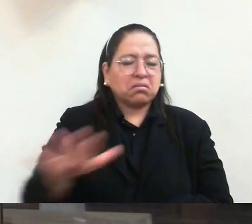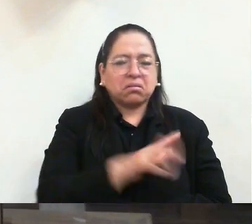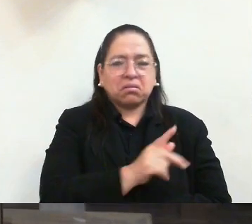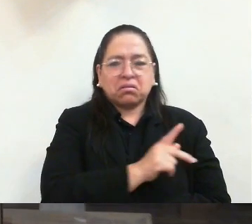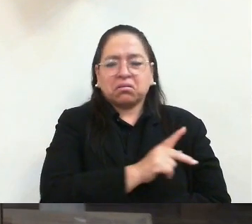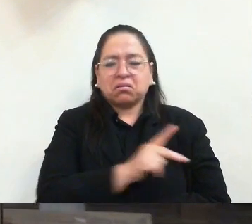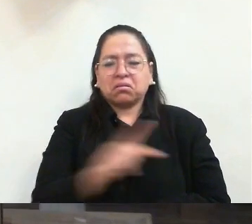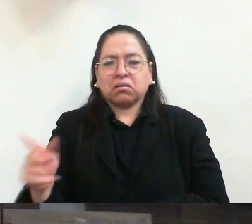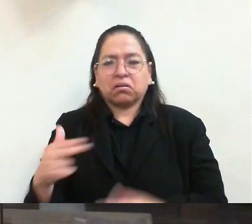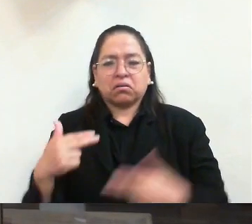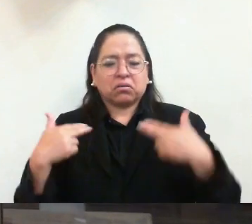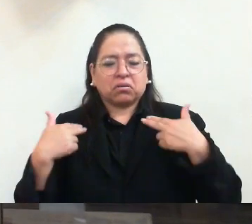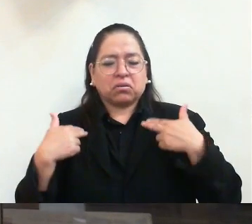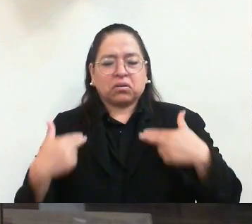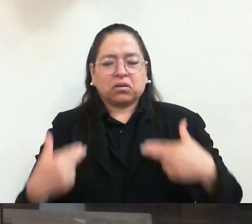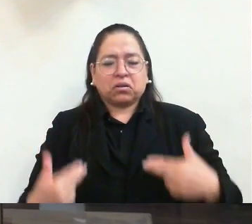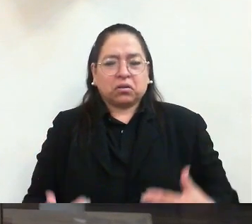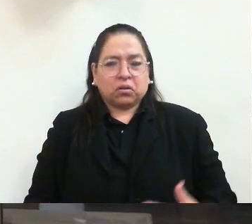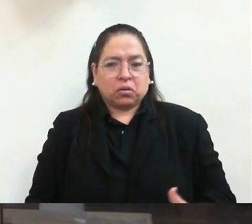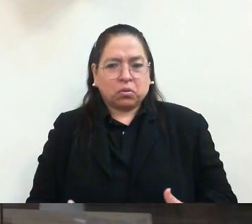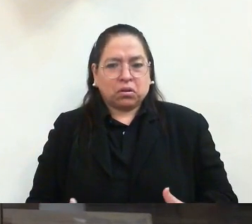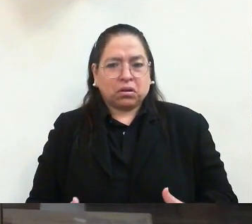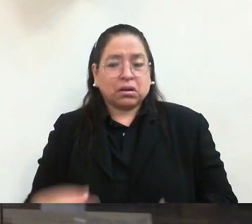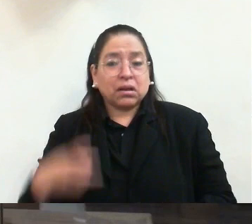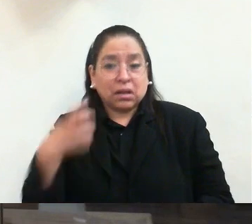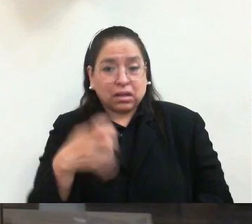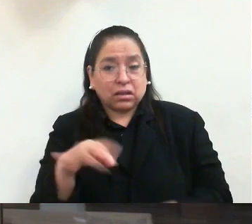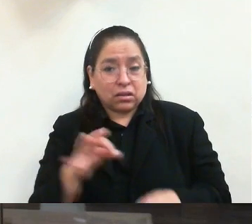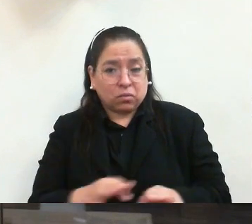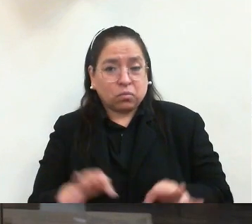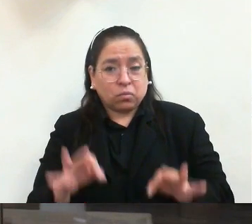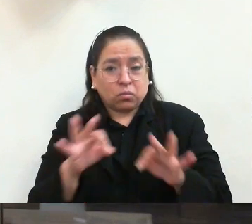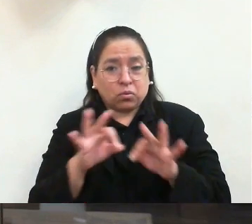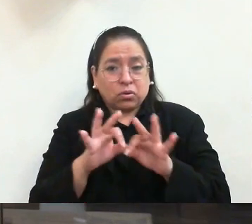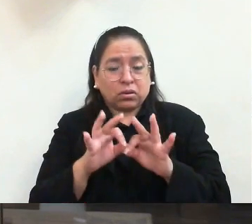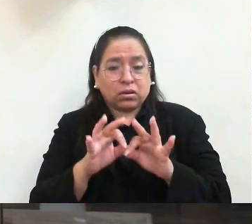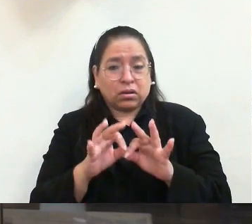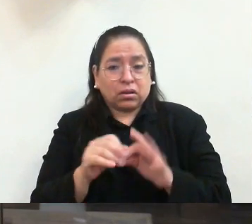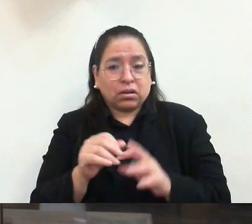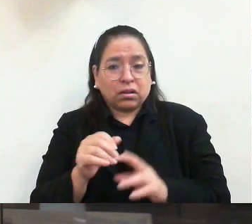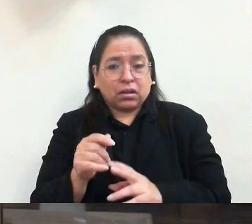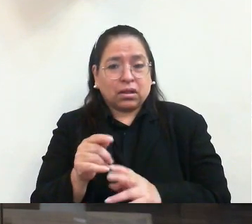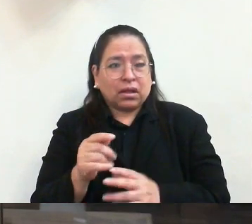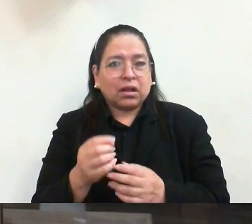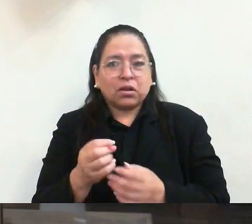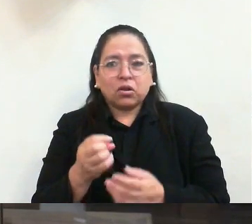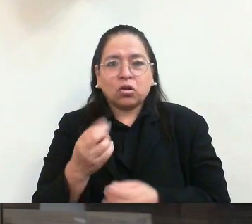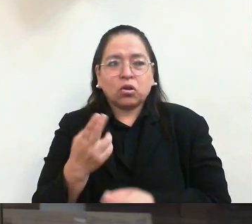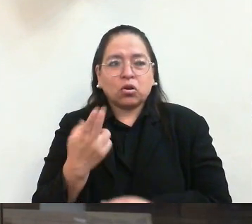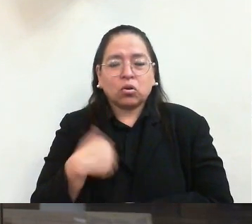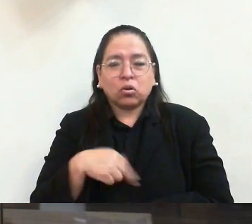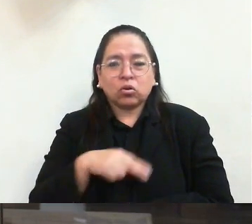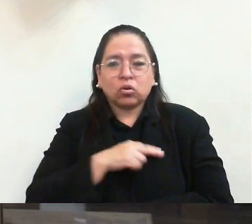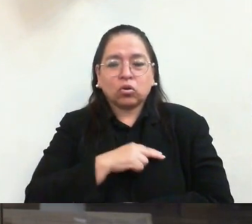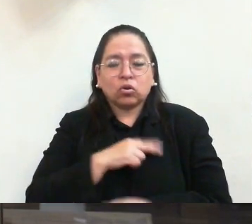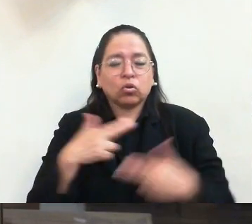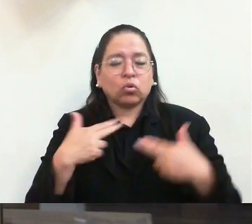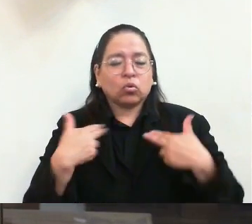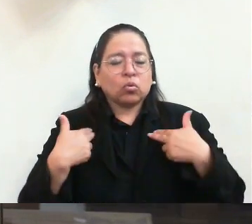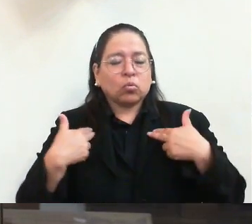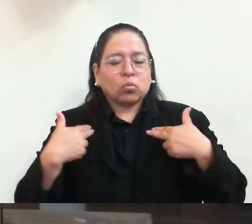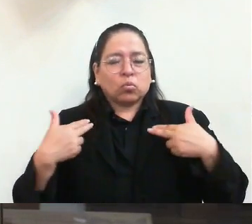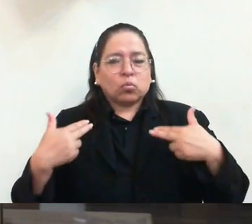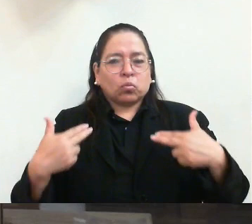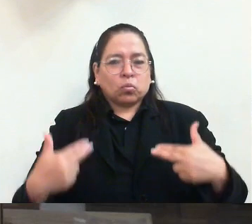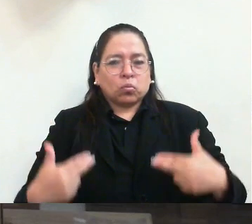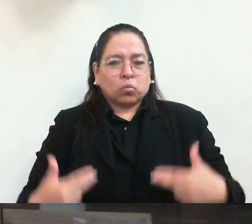nunca se nos olvide que somos parte del género humano con todo